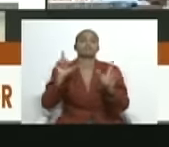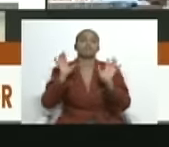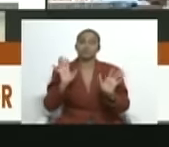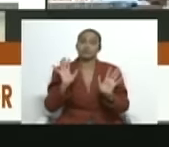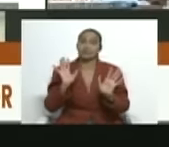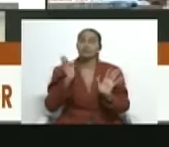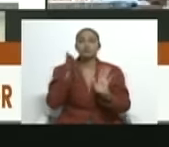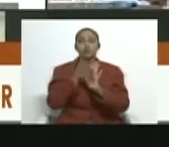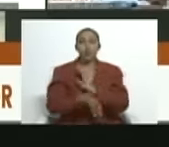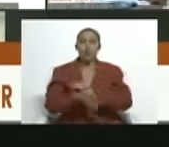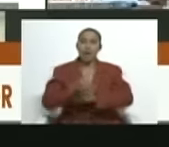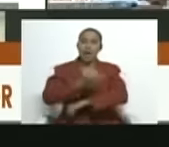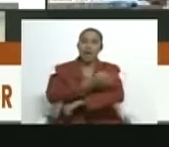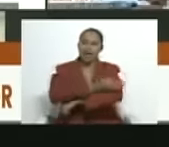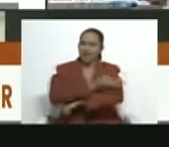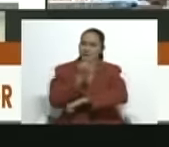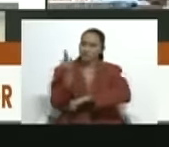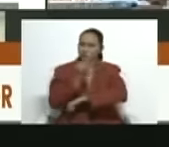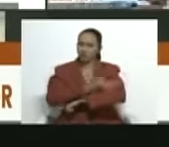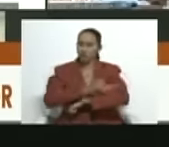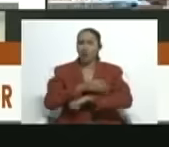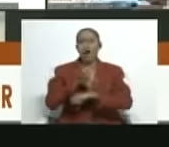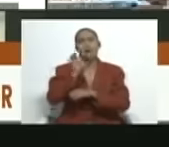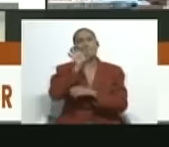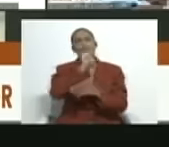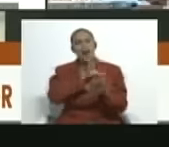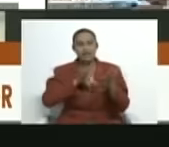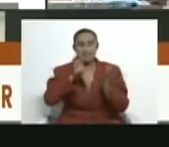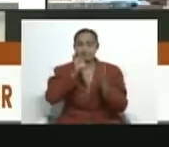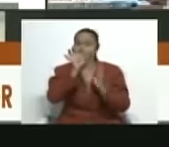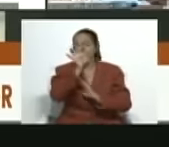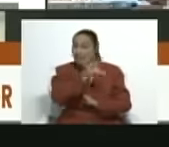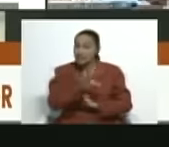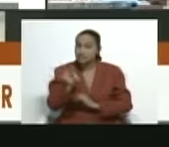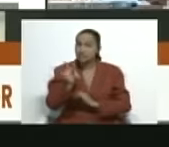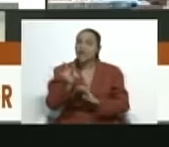nos constituimos en países independientes del colonialismo.